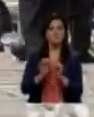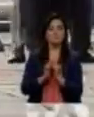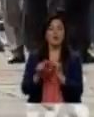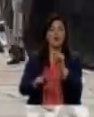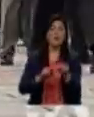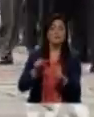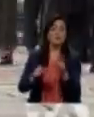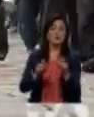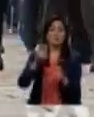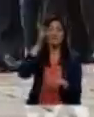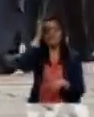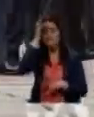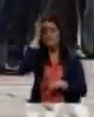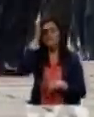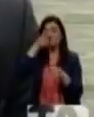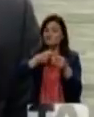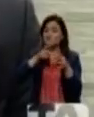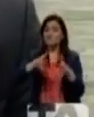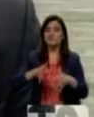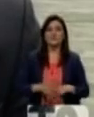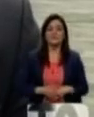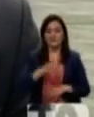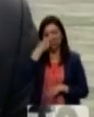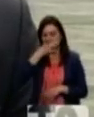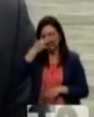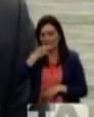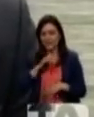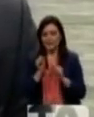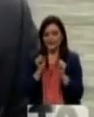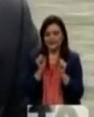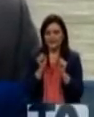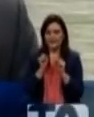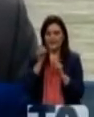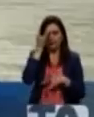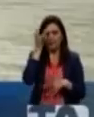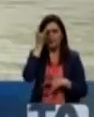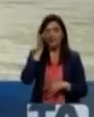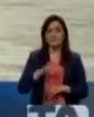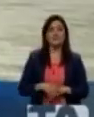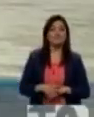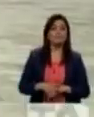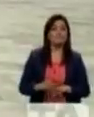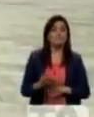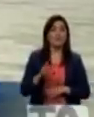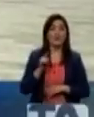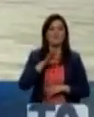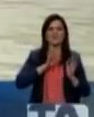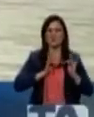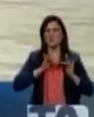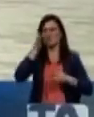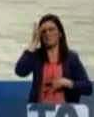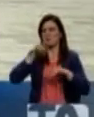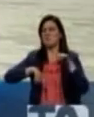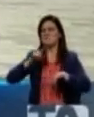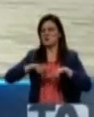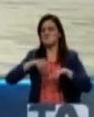provocado afectaciones en la salud de los quiteños. Estamos con gripe, mucho frío, hay muchas enfermedades. Bueno, conocidos, mi novia sí se han